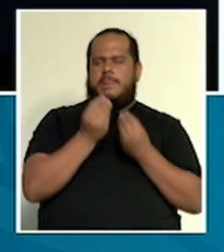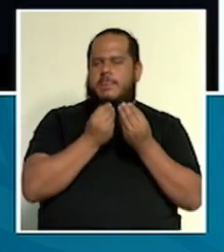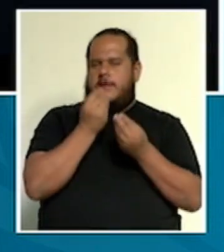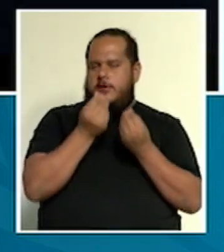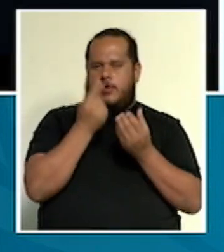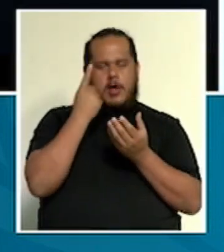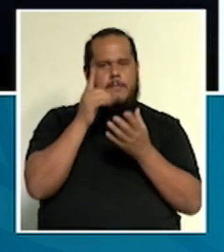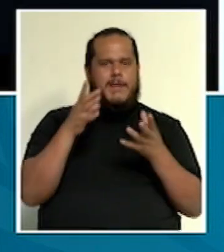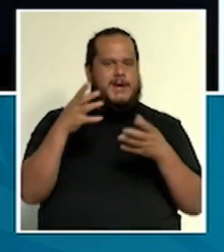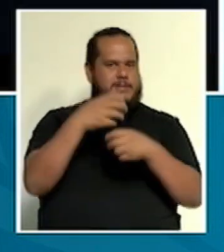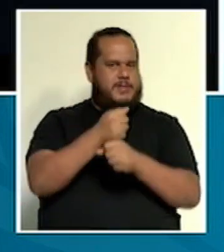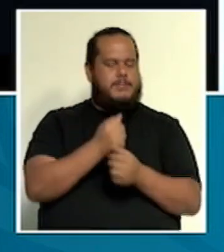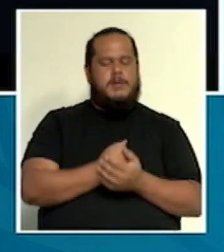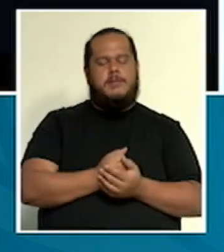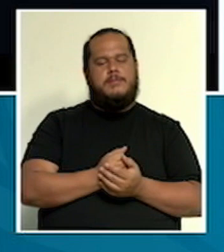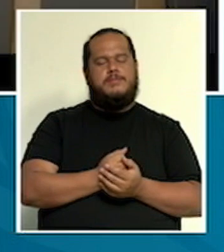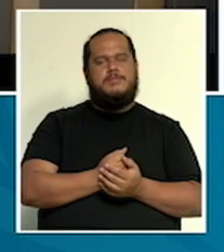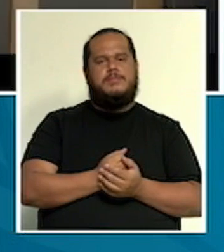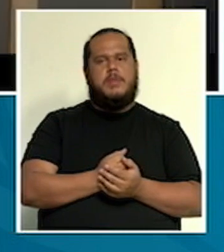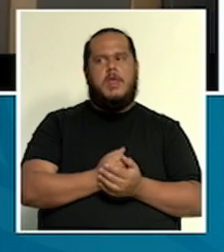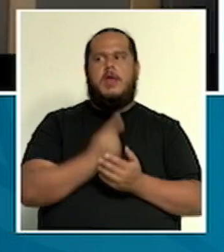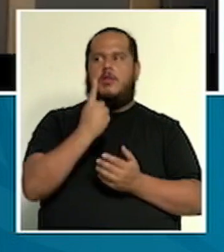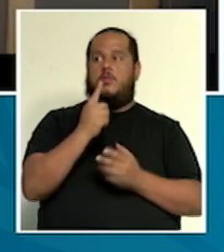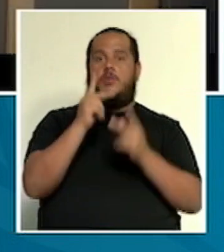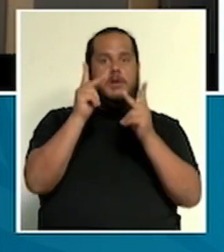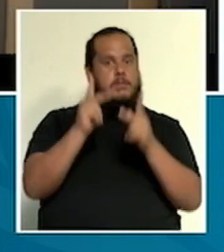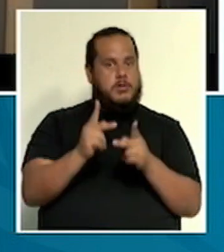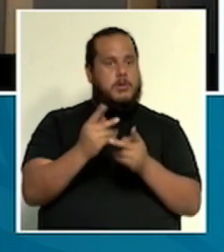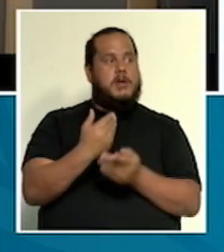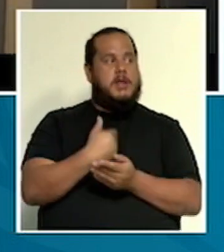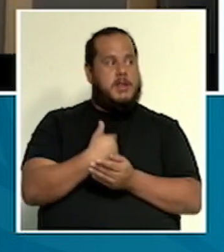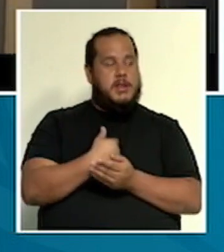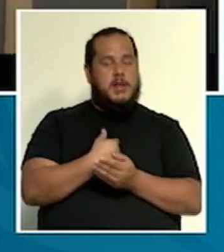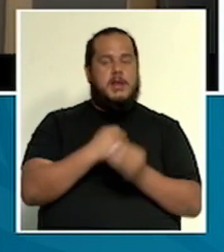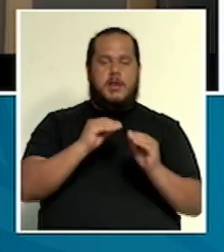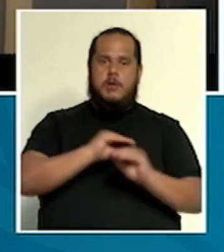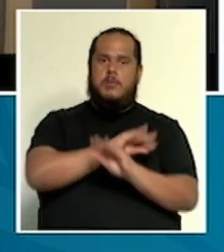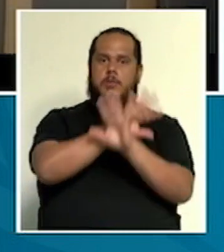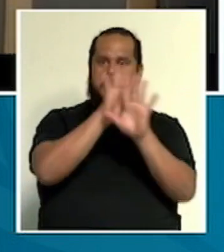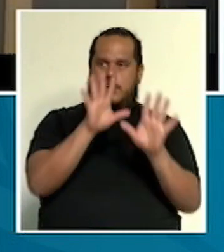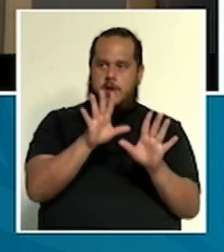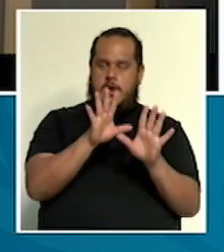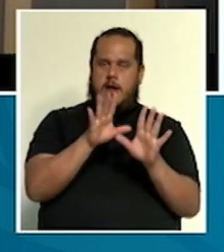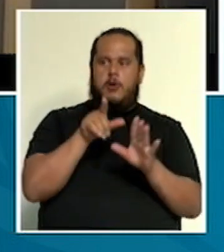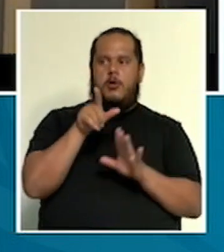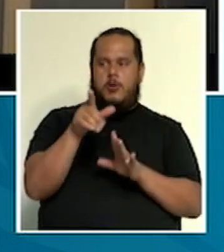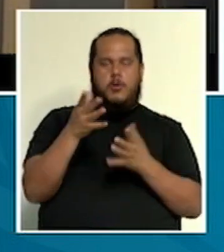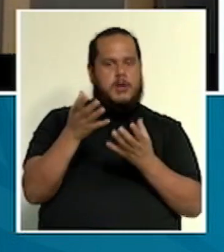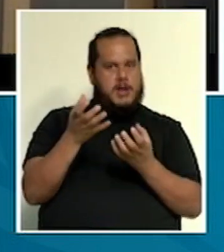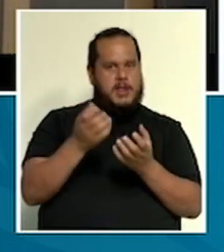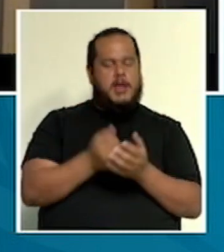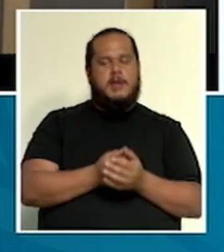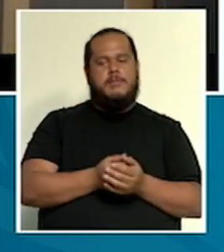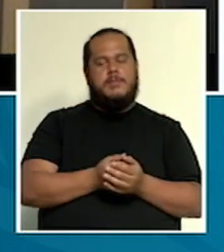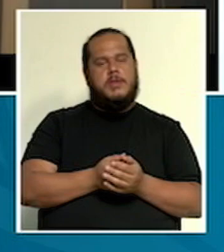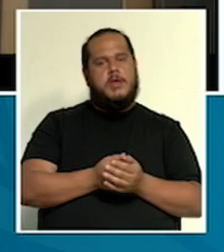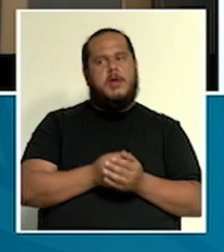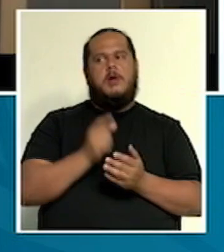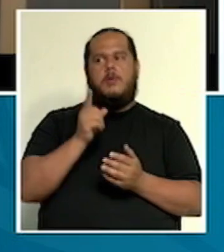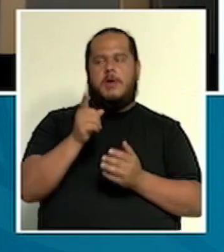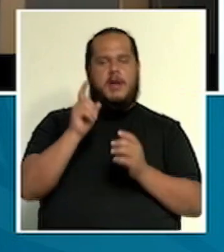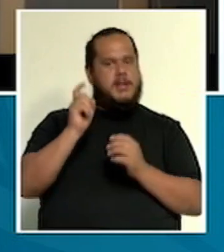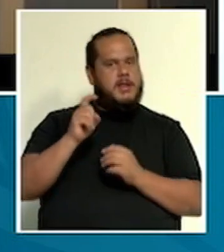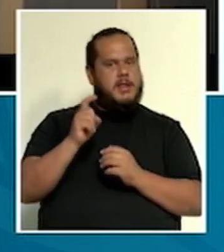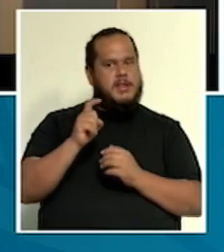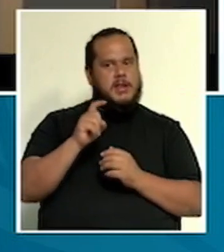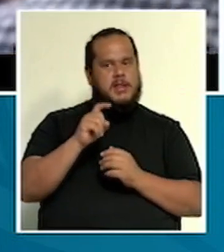para resumirlo. Es una persona que tiene muy claro lo que quiere, lo que necesita